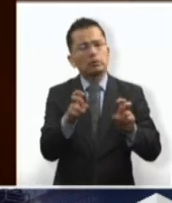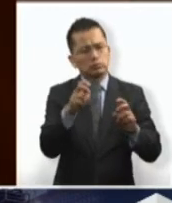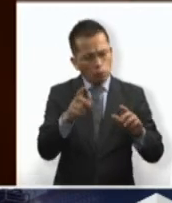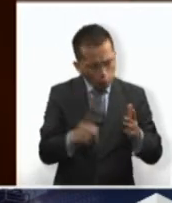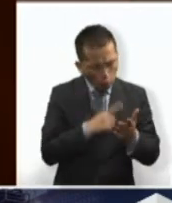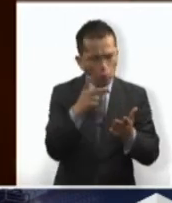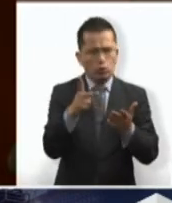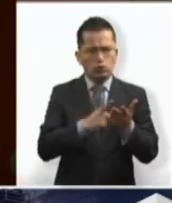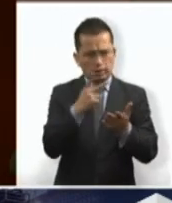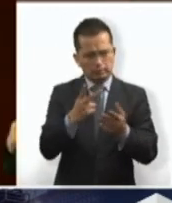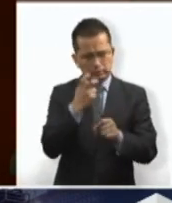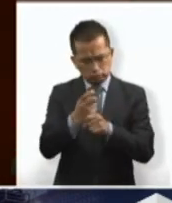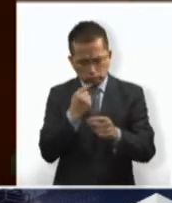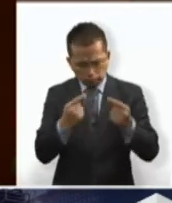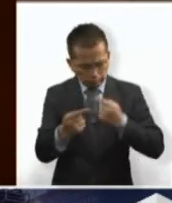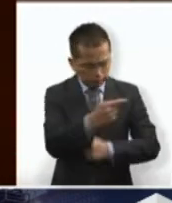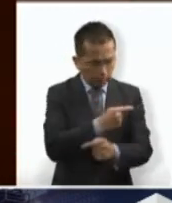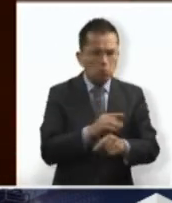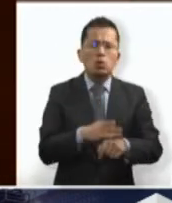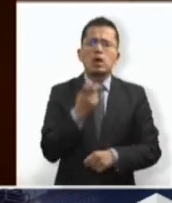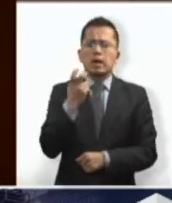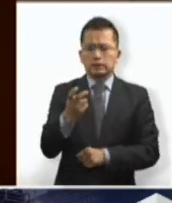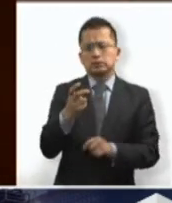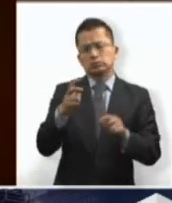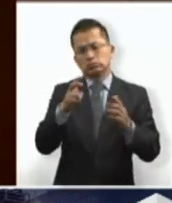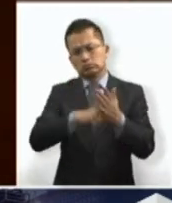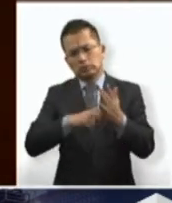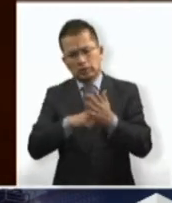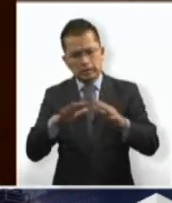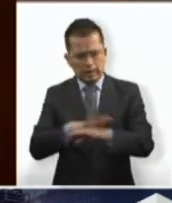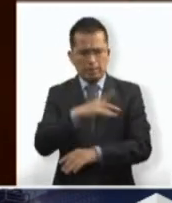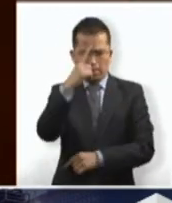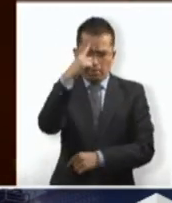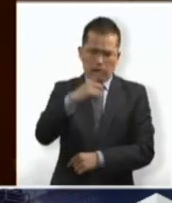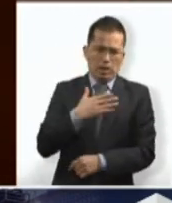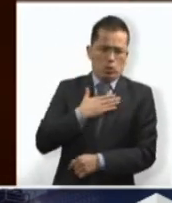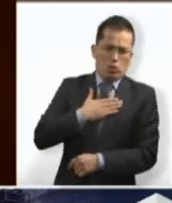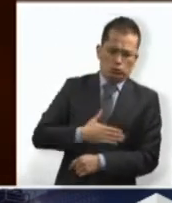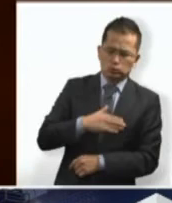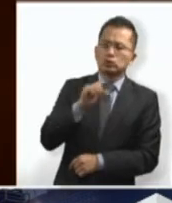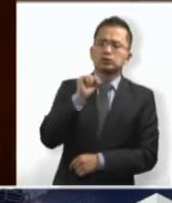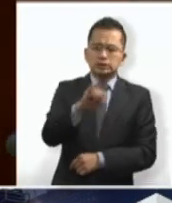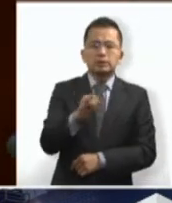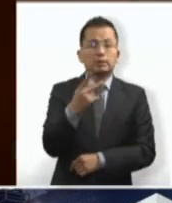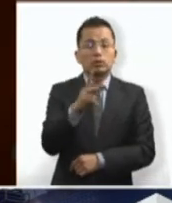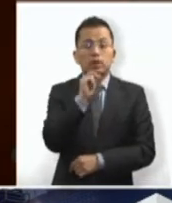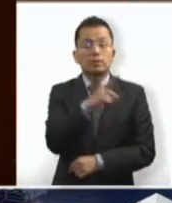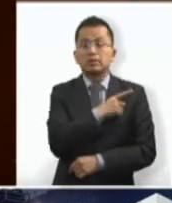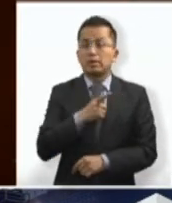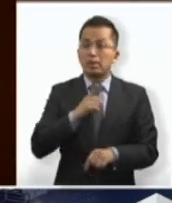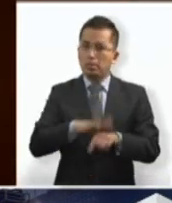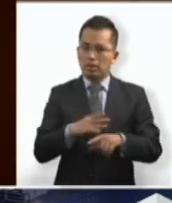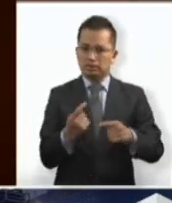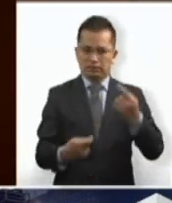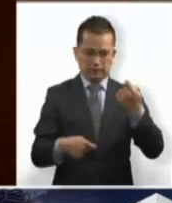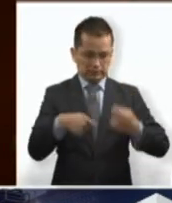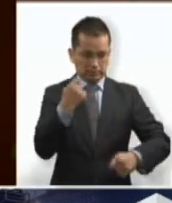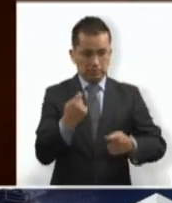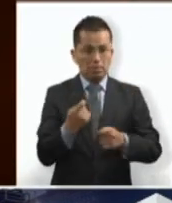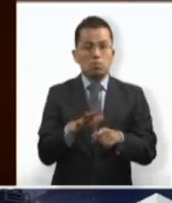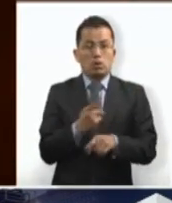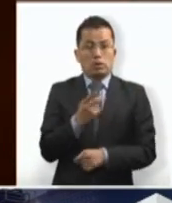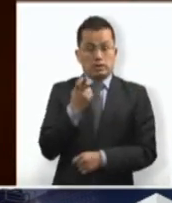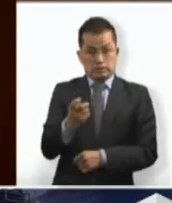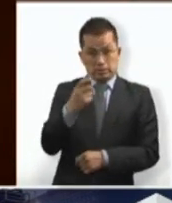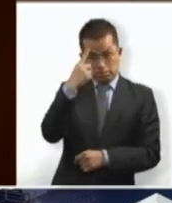de justicia, también debe atenderse al principio de flexibilidad. La flexibilidad le permite al sistema fiscal, en este caso